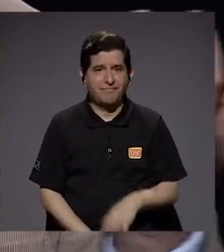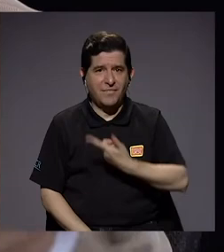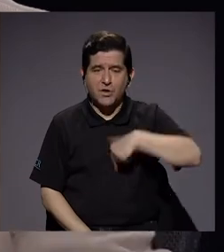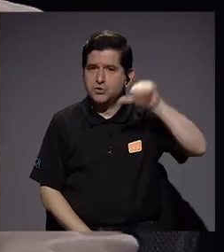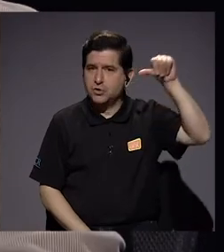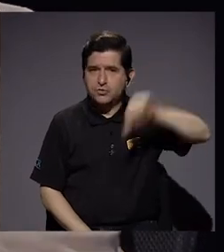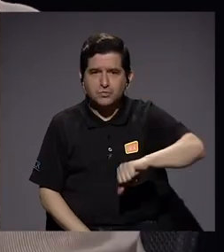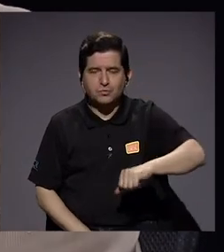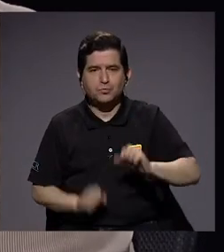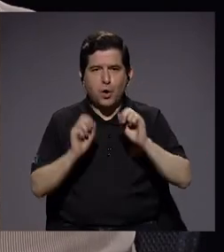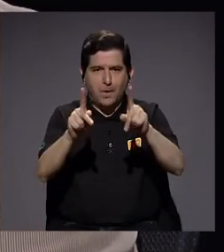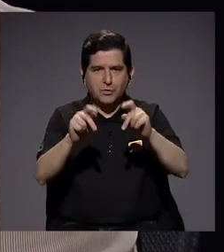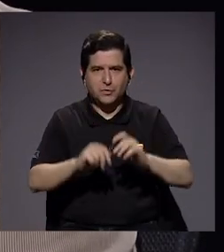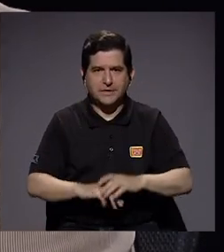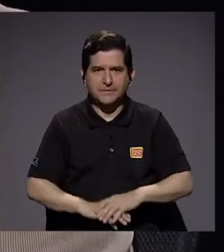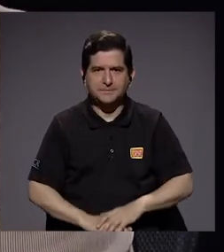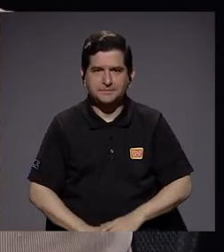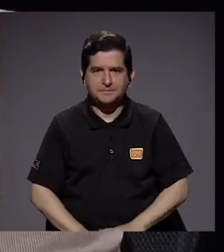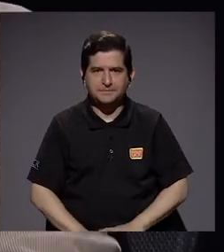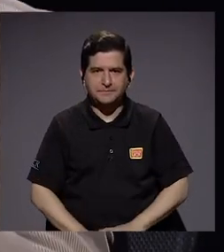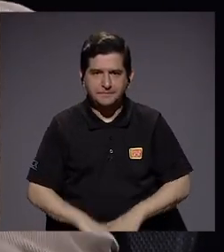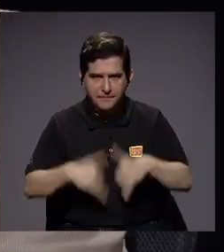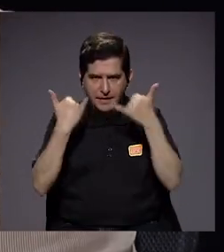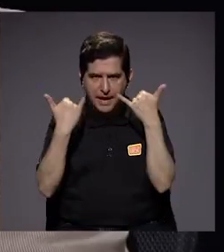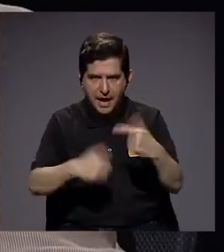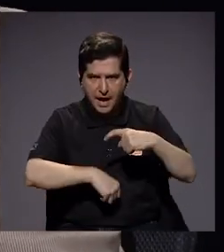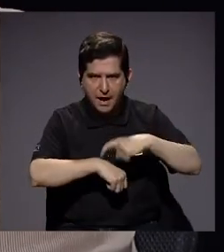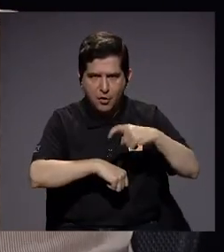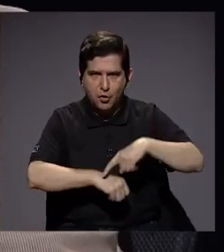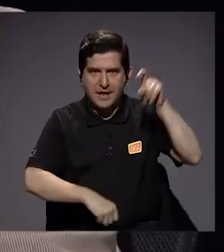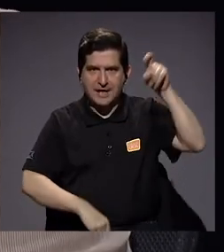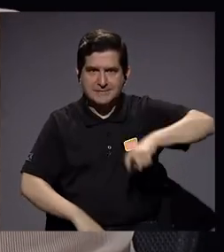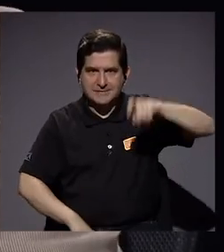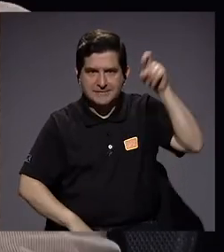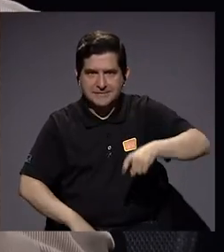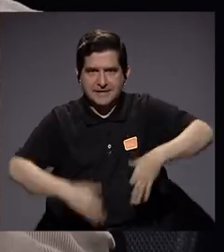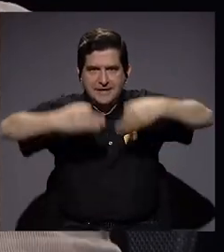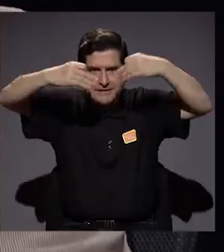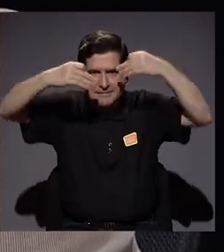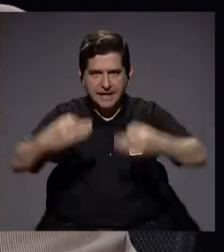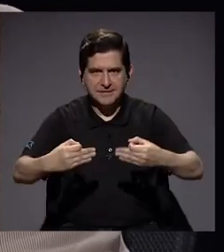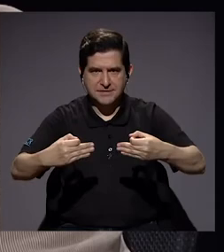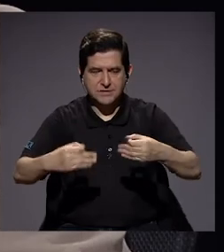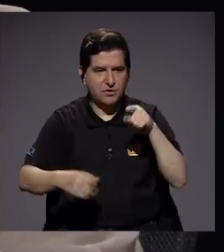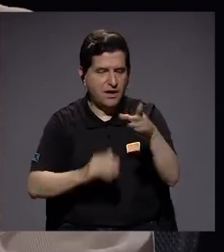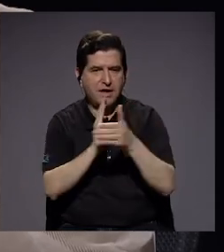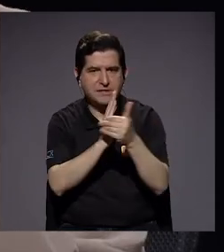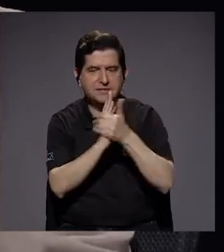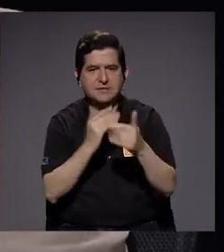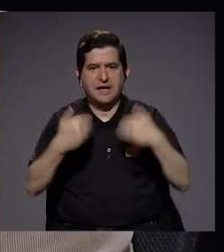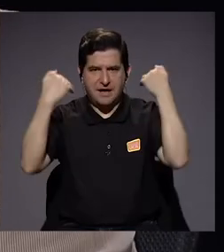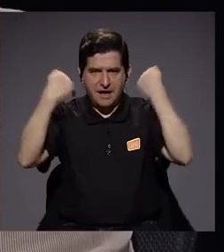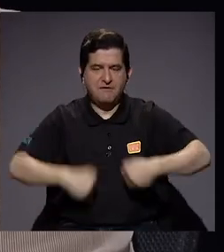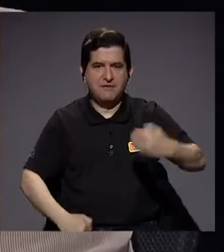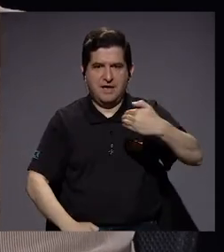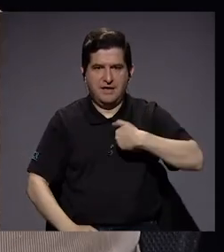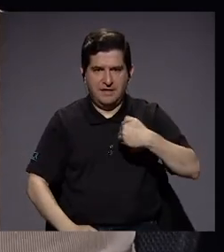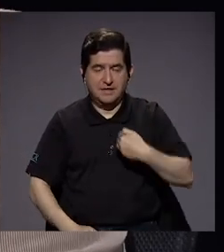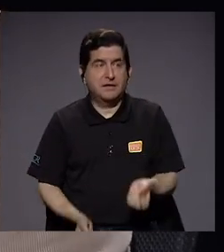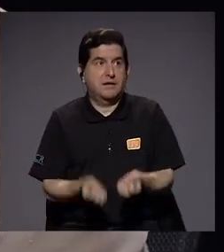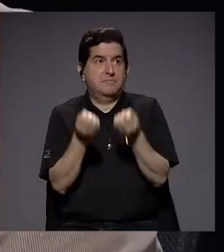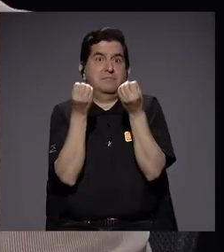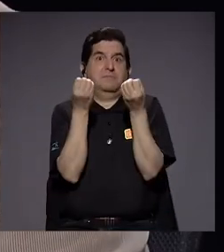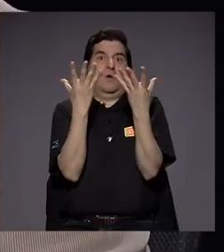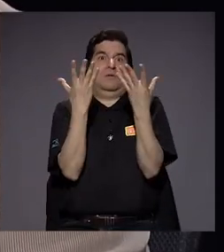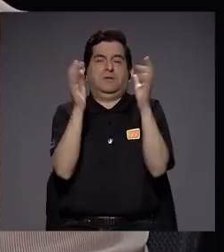pues vamos a perder oportunidades. Entonces, en estos momentos, repito, hay que tomar decisiones para que ese talento humano que tenemos